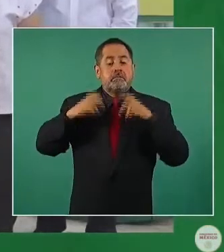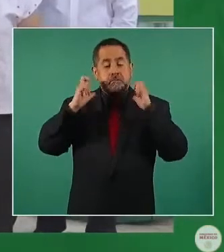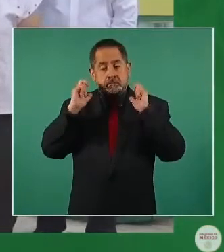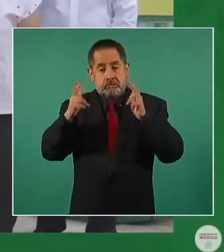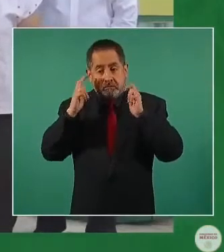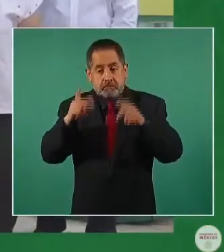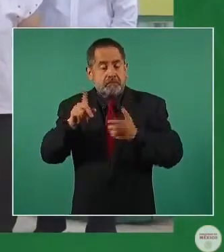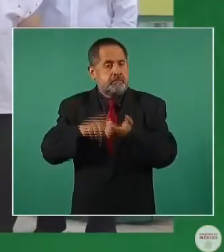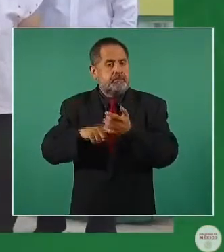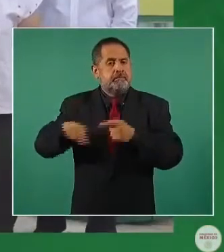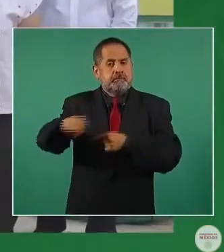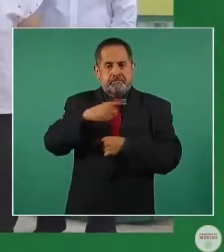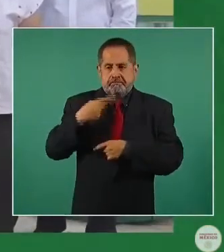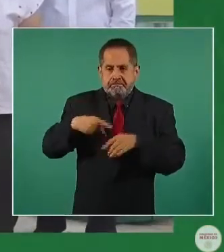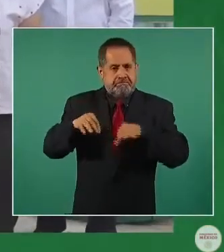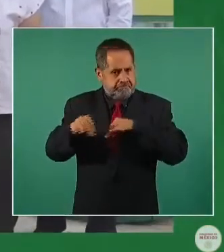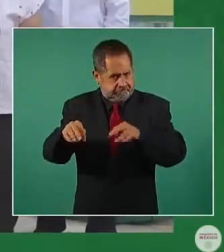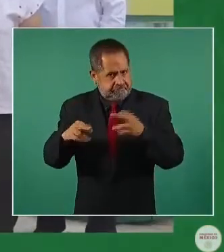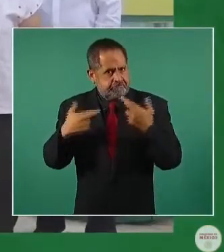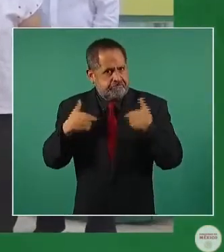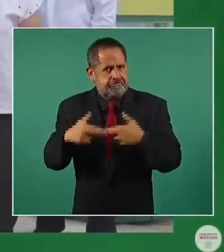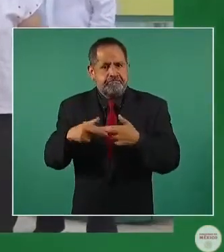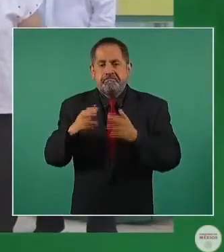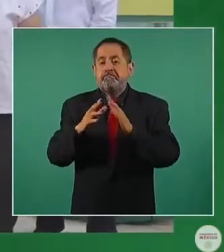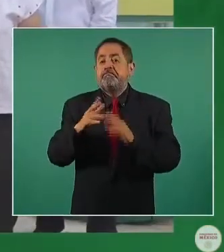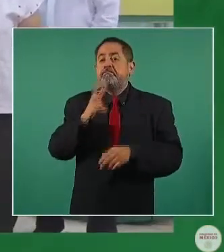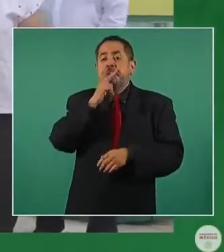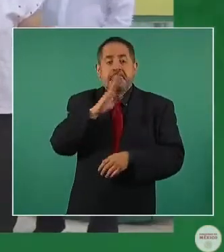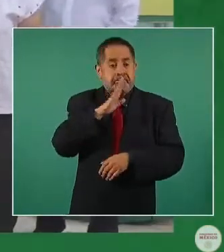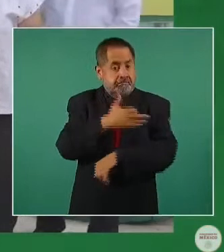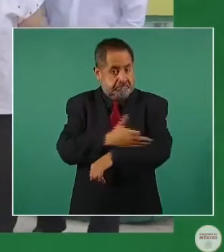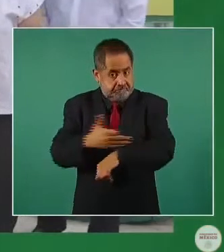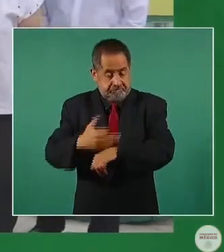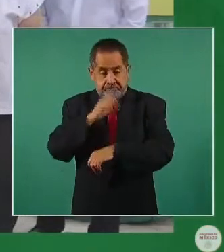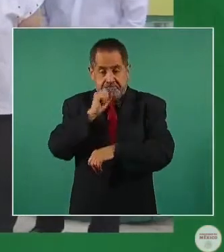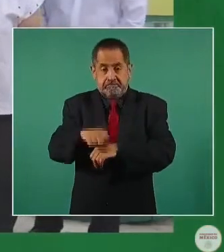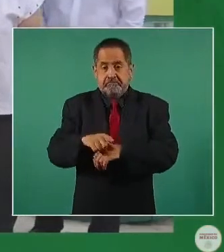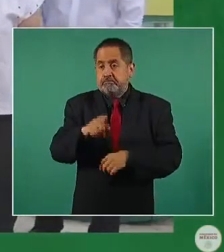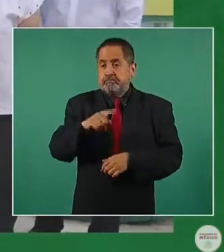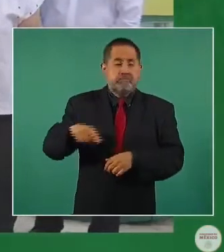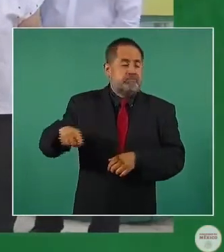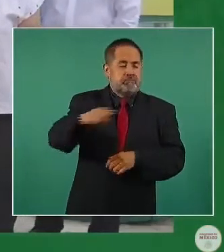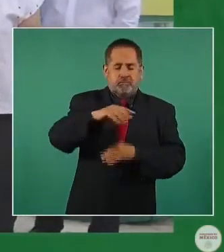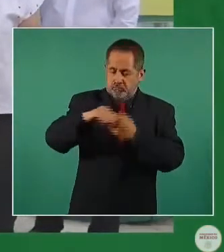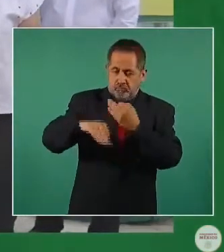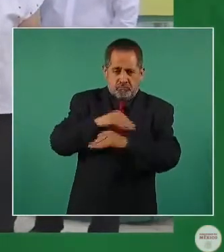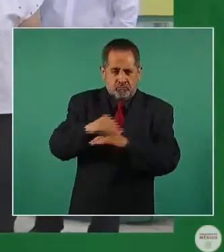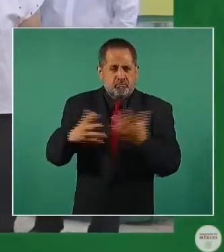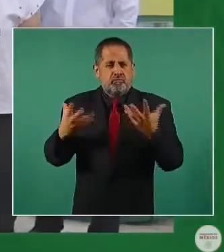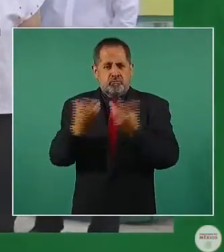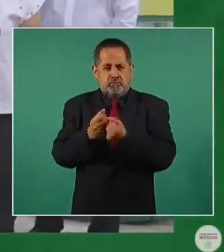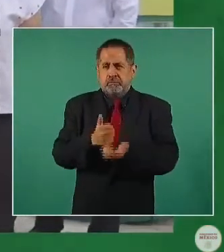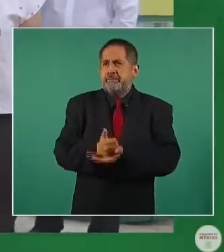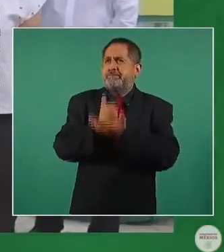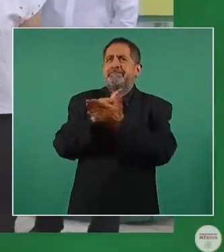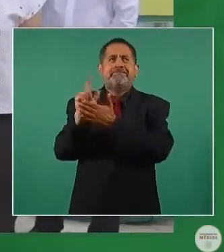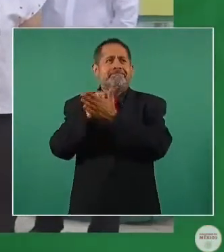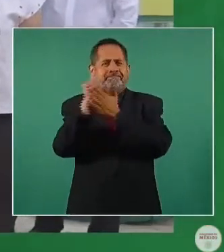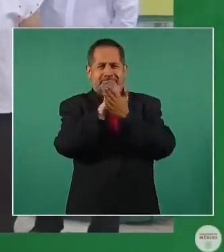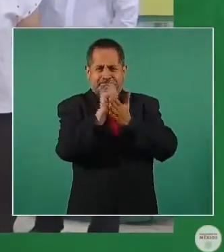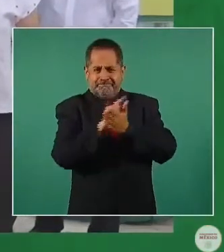los trabajadores de la educación también, igual que padres de familia, y maestras y maestros, porque juntos sanitizamos